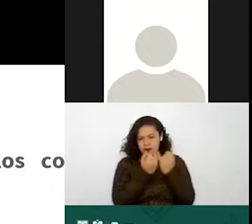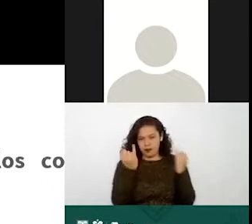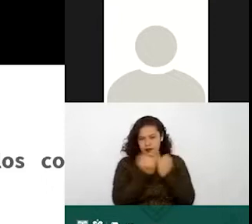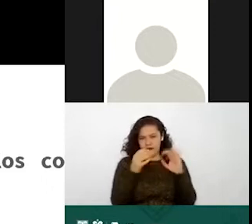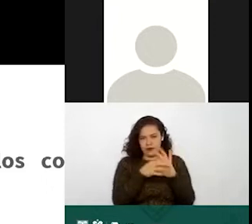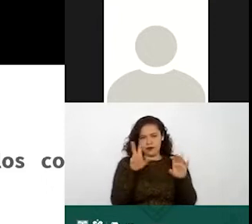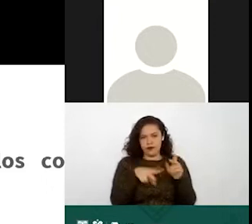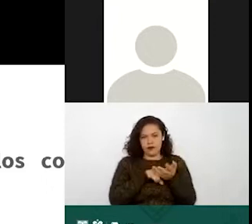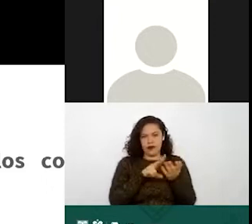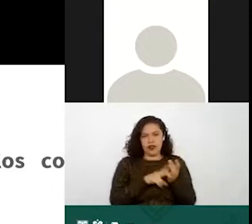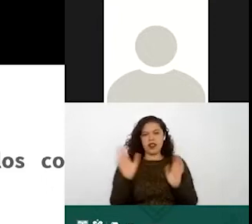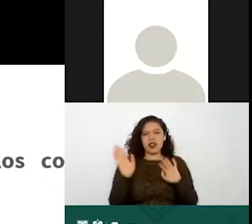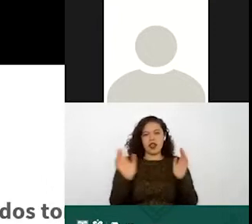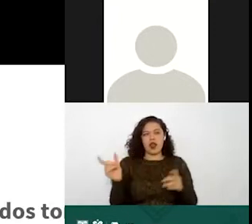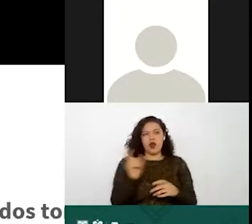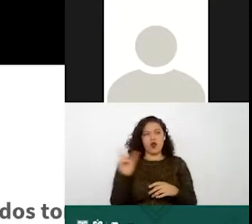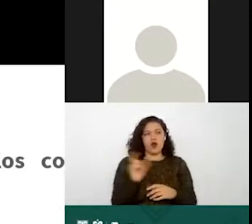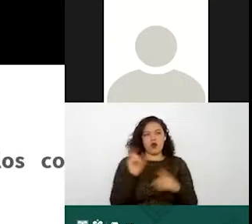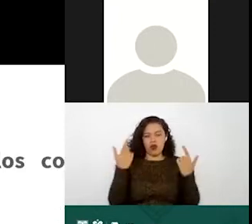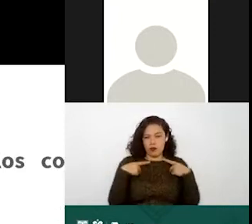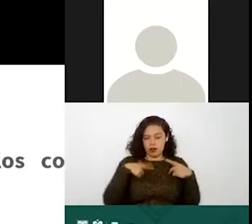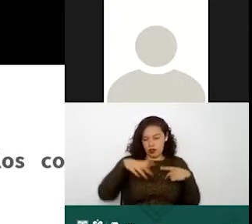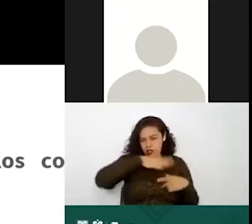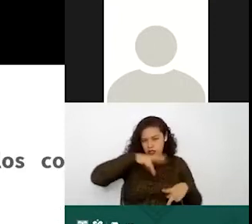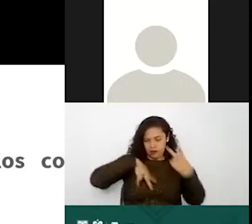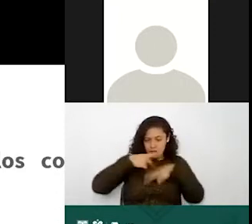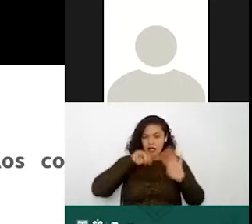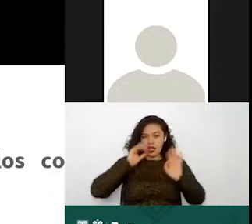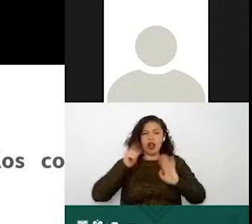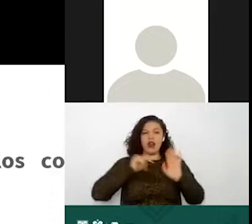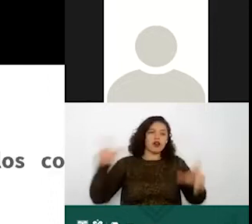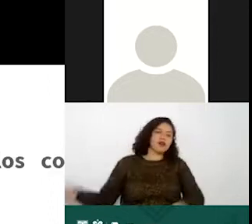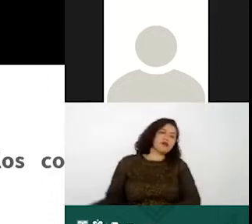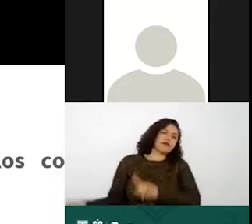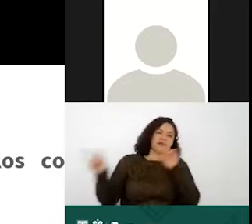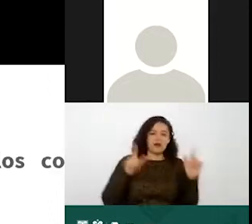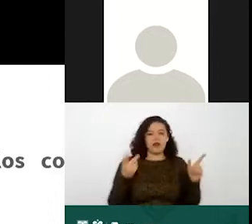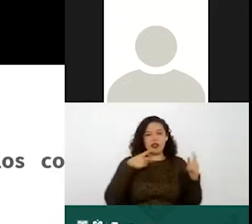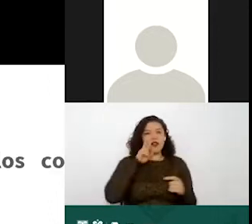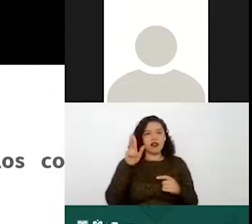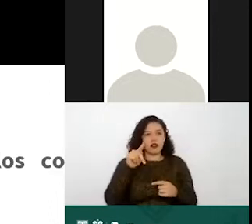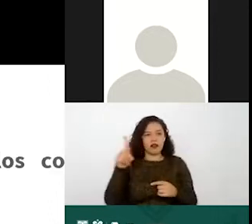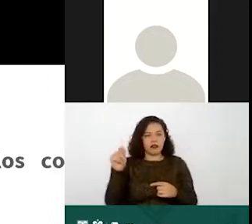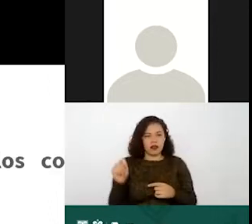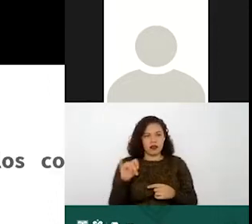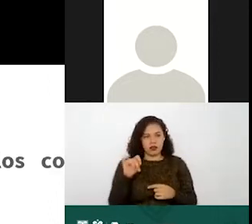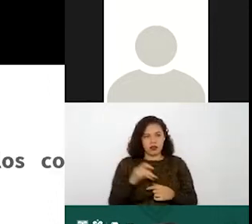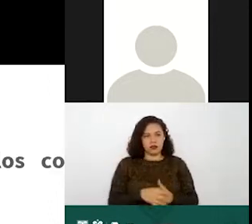una vez que hayan verificado este quórum procederán a presentar se ve la presentación